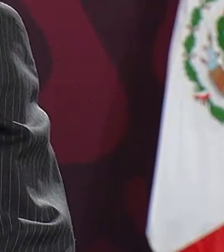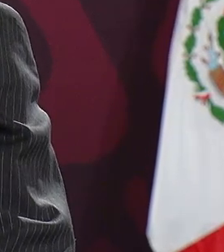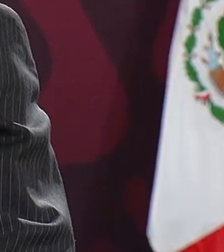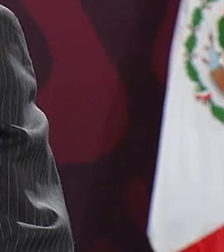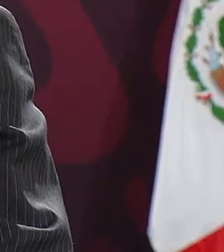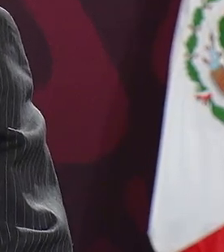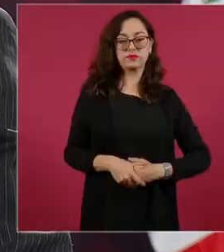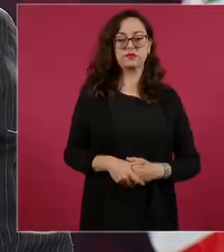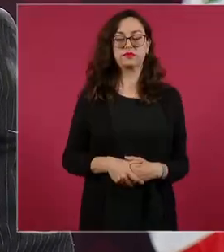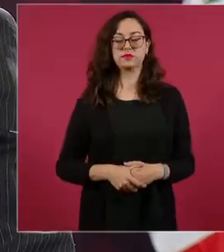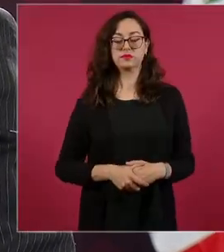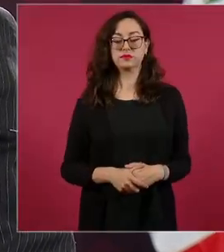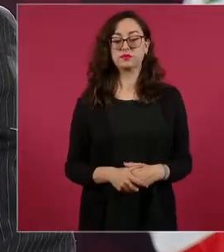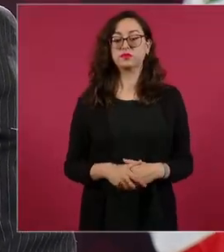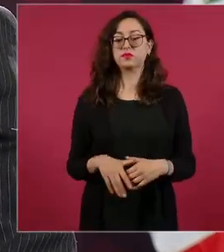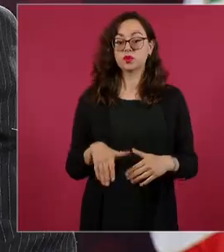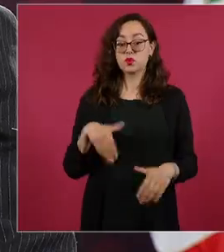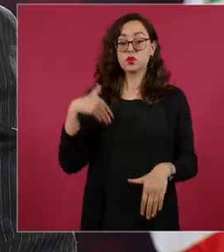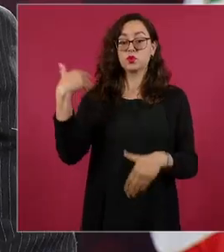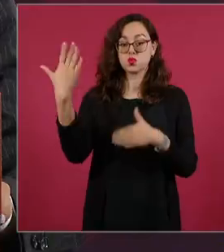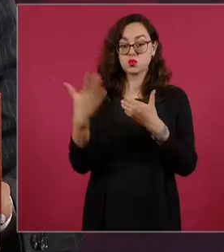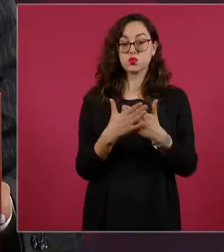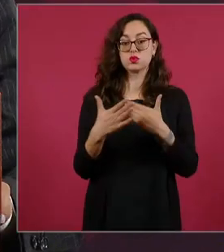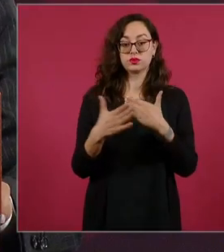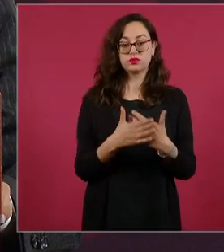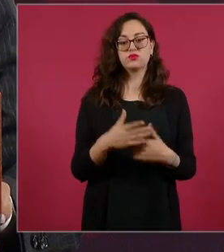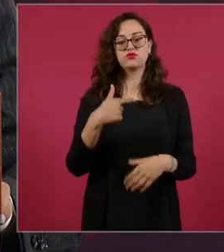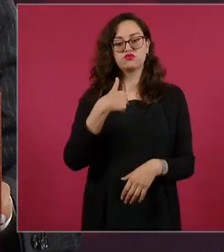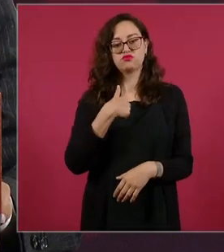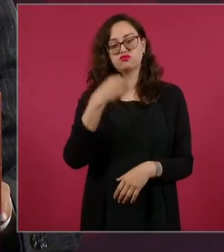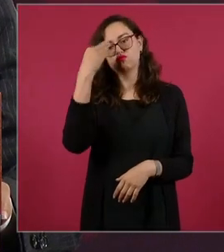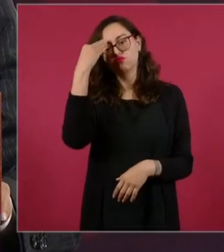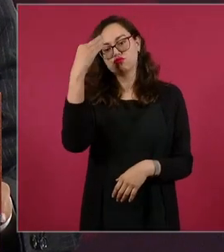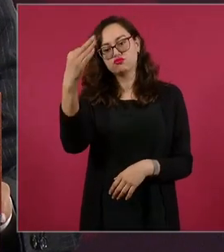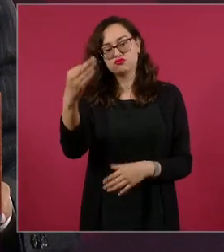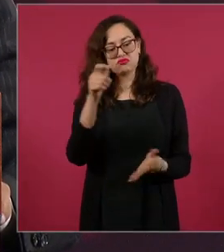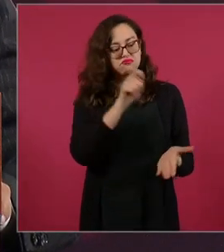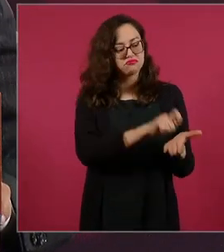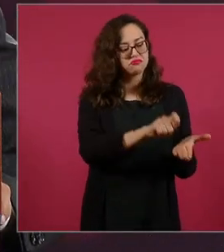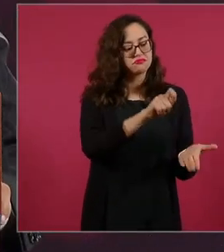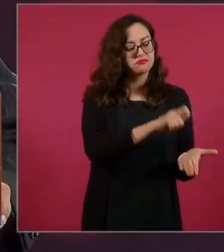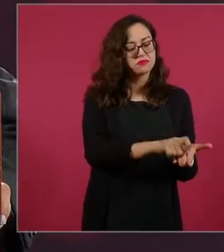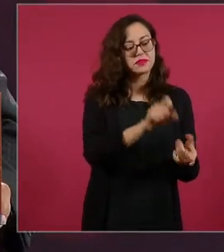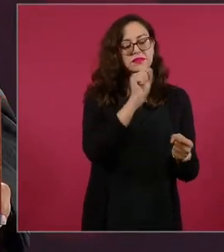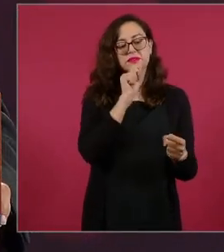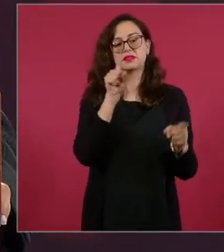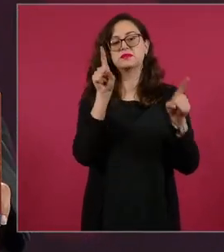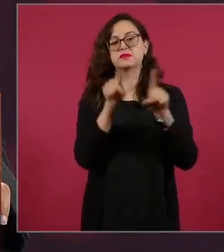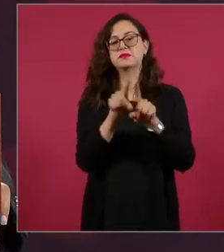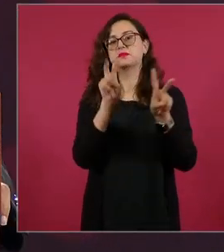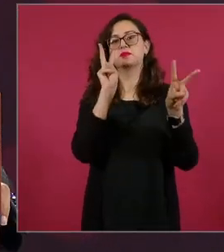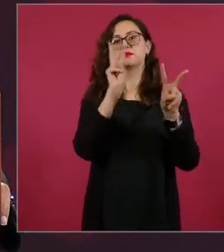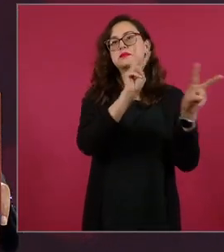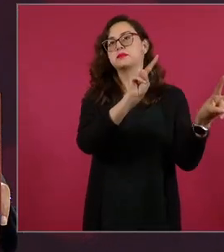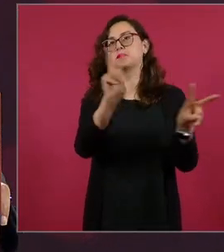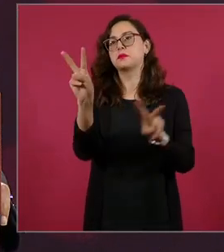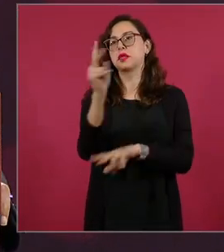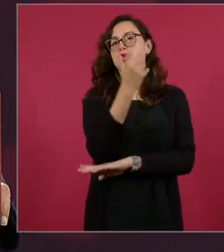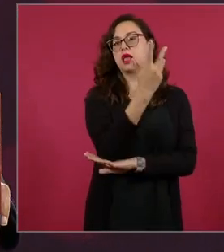Poder Ver Ver los árboles Las ceibas El árbol sagrado De los mayas